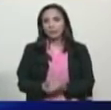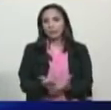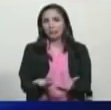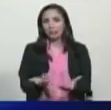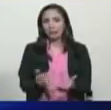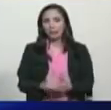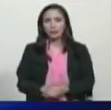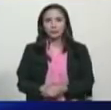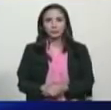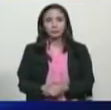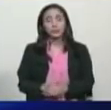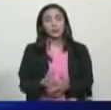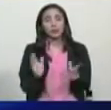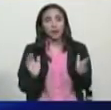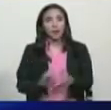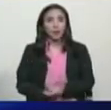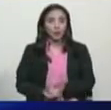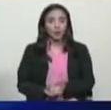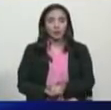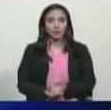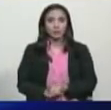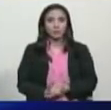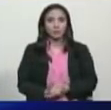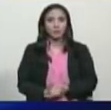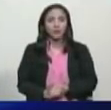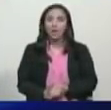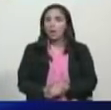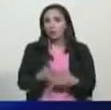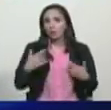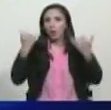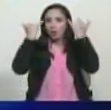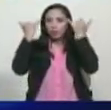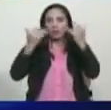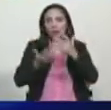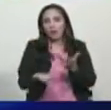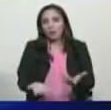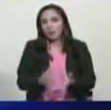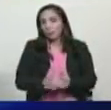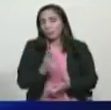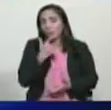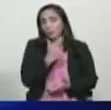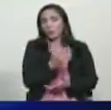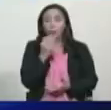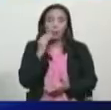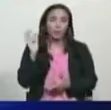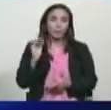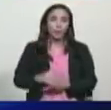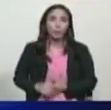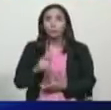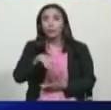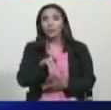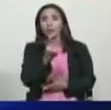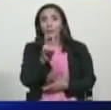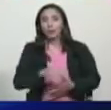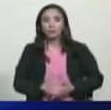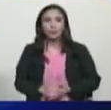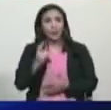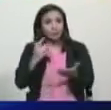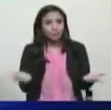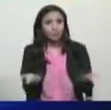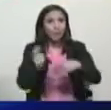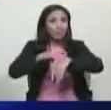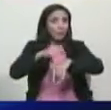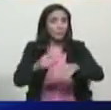de grandilocuencia ni de exageración cuando digo, Venezuela tiene que llegar el momento en que